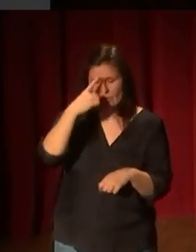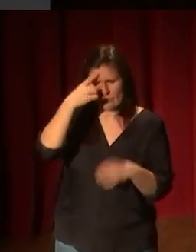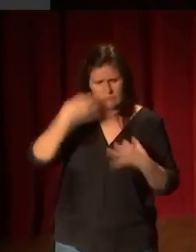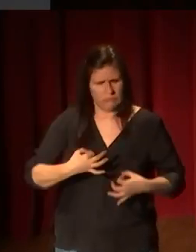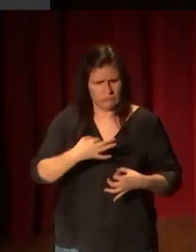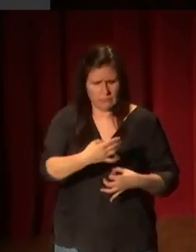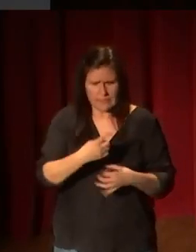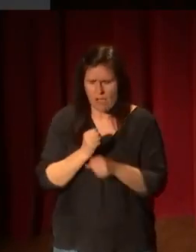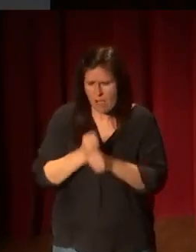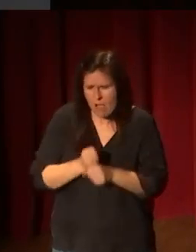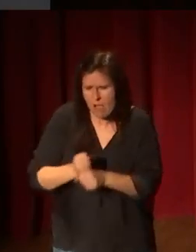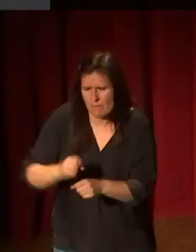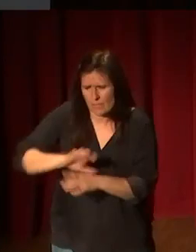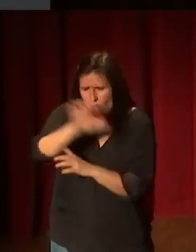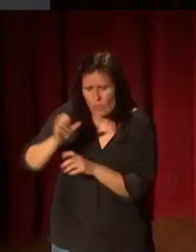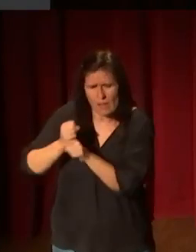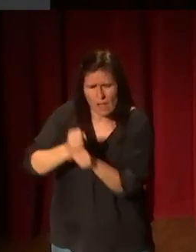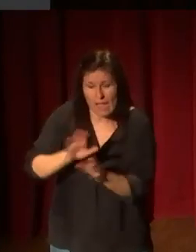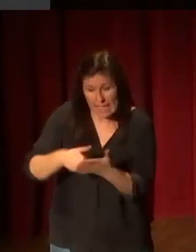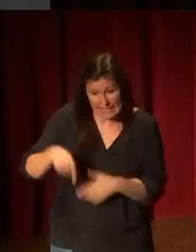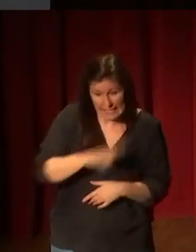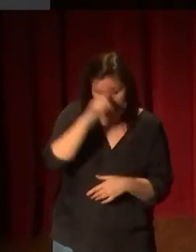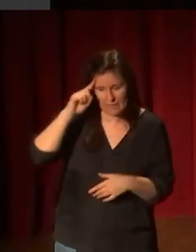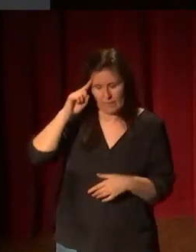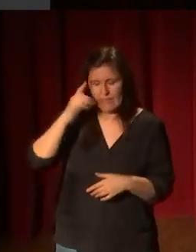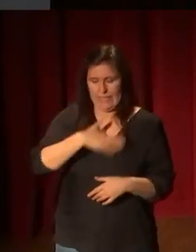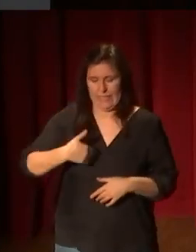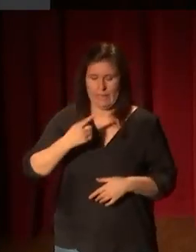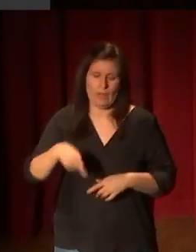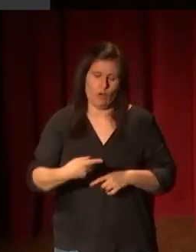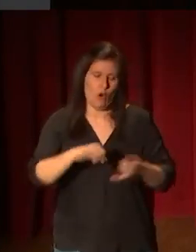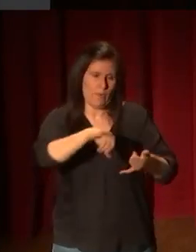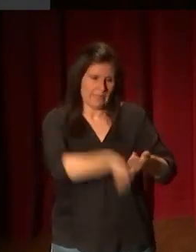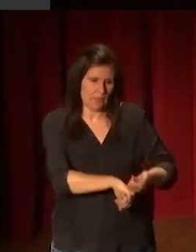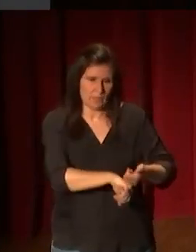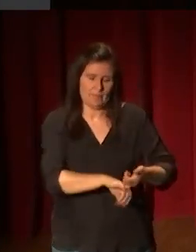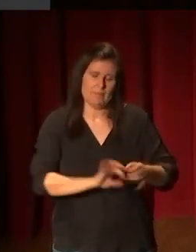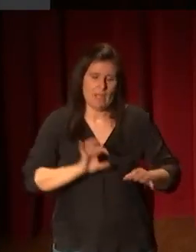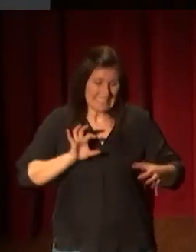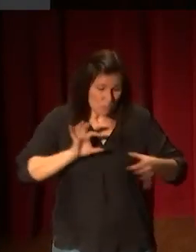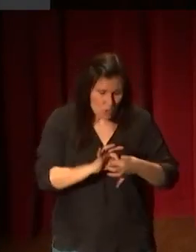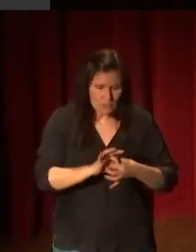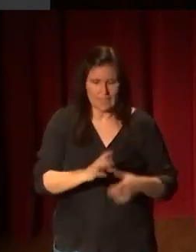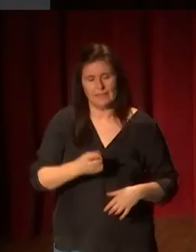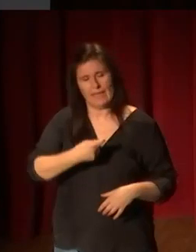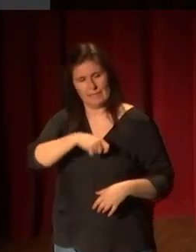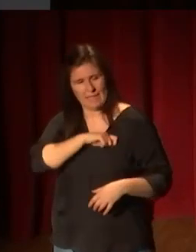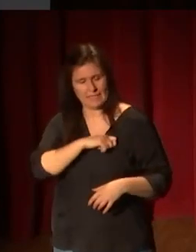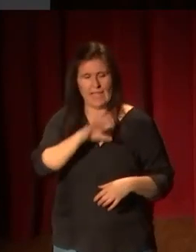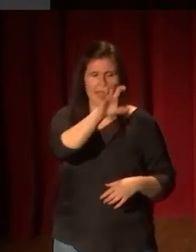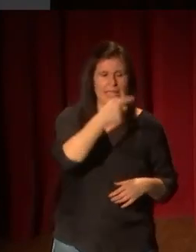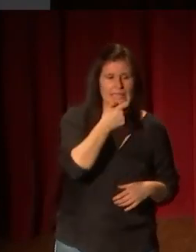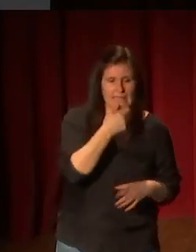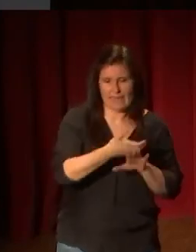hazaña forzaría a felipe cuarto a cerrar las negociaciones de matrimonio entre españa e inglaterra que se prolongaban ya desde